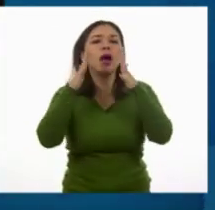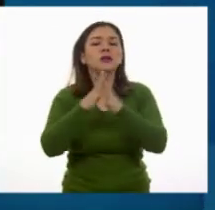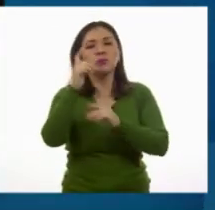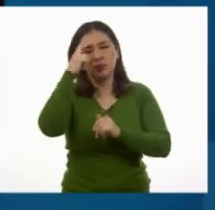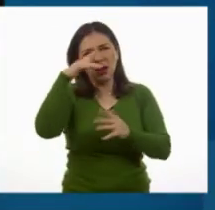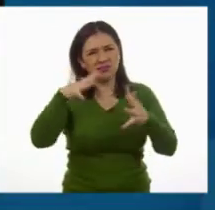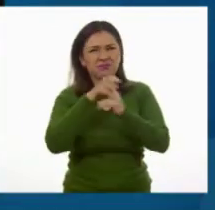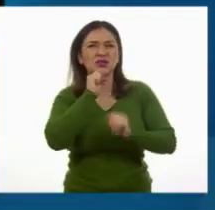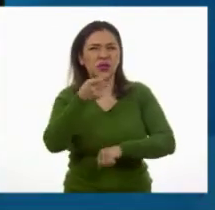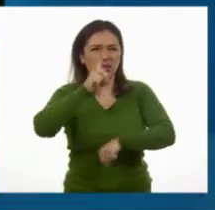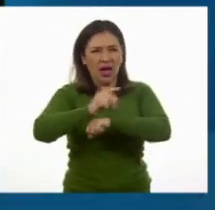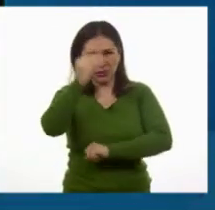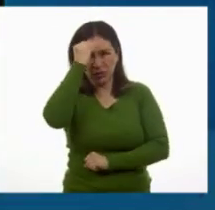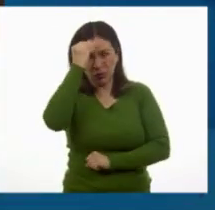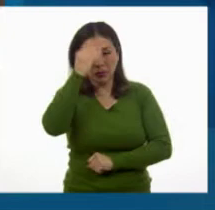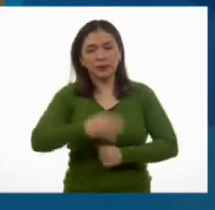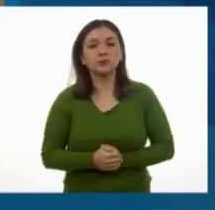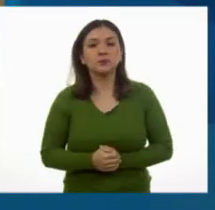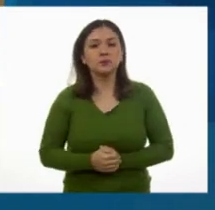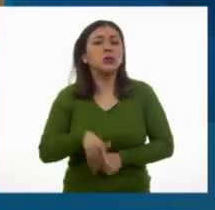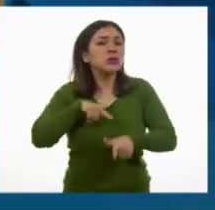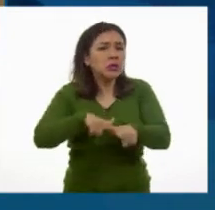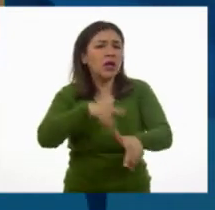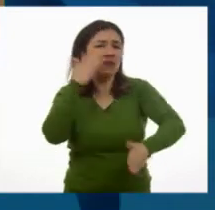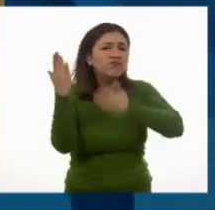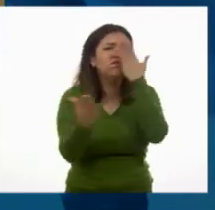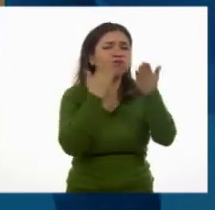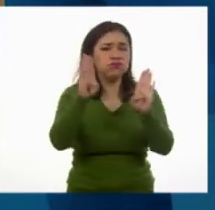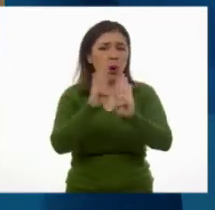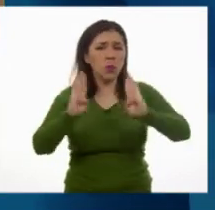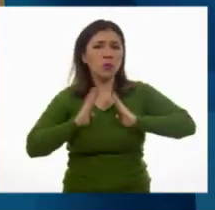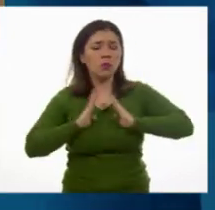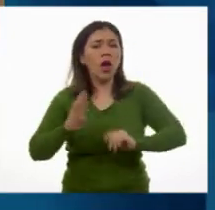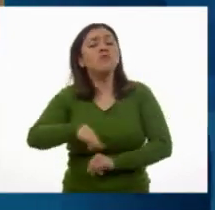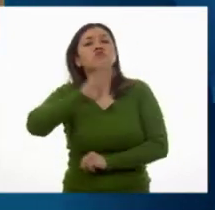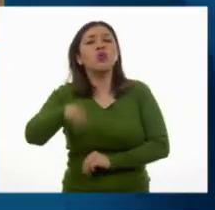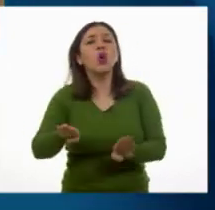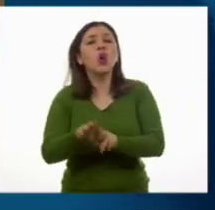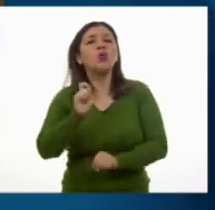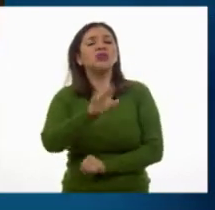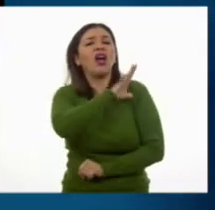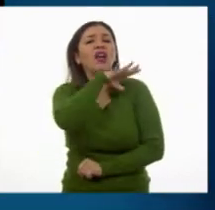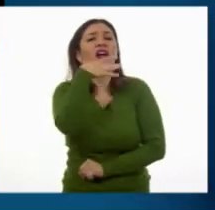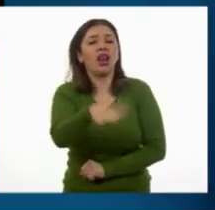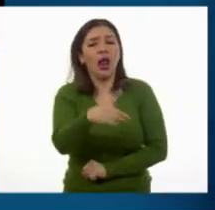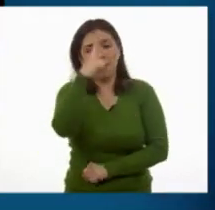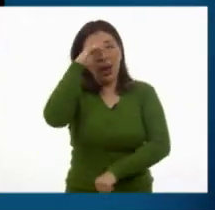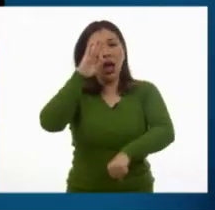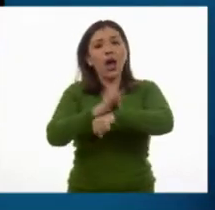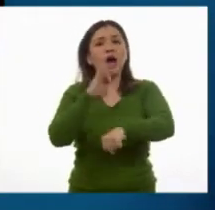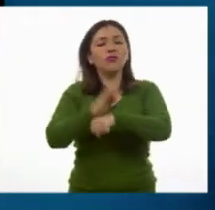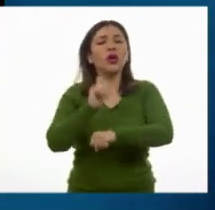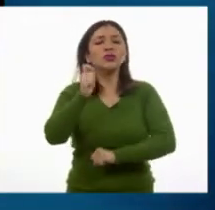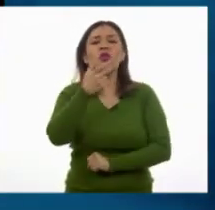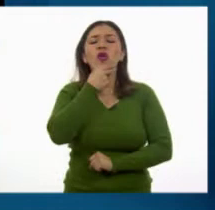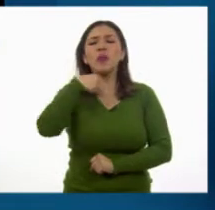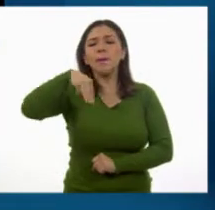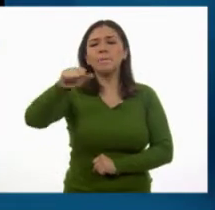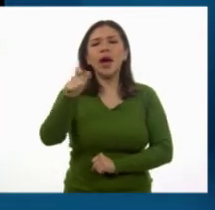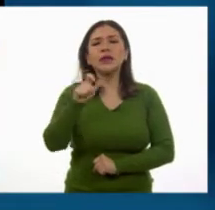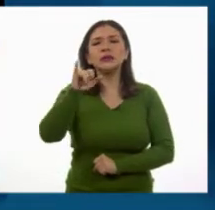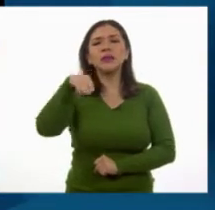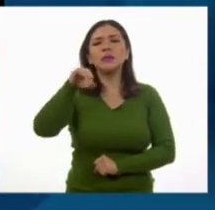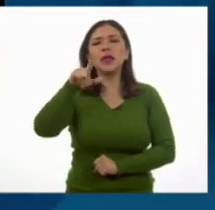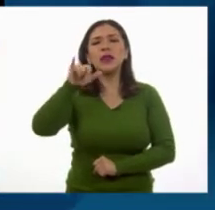Batalla de Chapultepec. Siguió su carrera militar y murió siendo general conservador apoyando al régimen de Maximiliano de